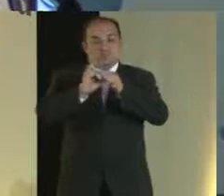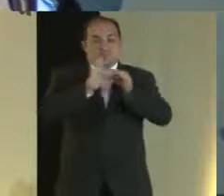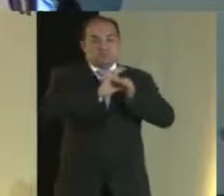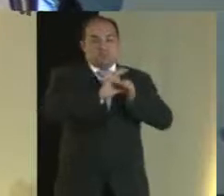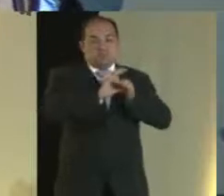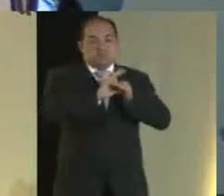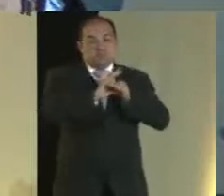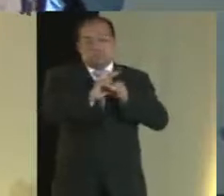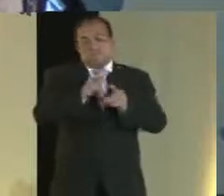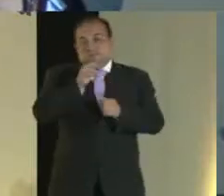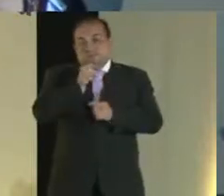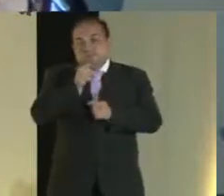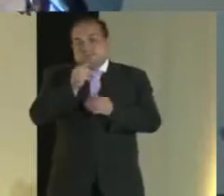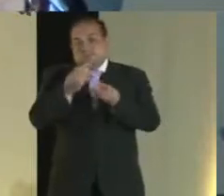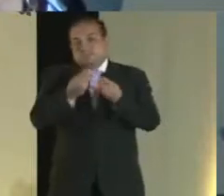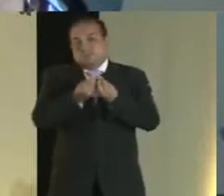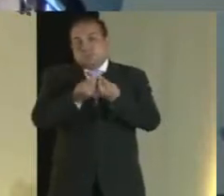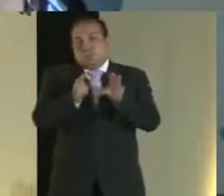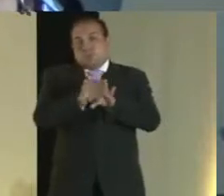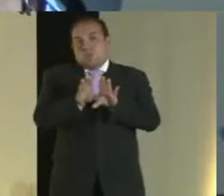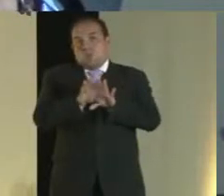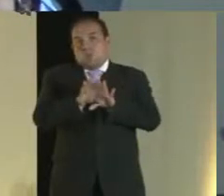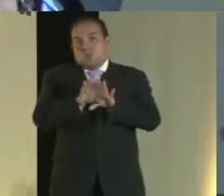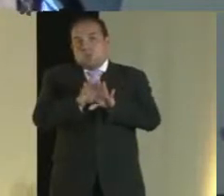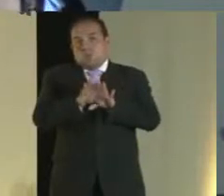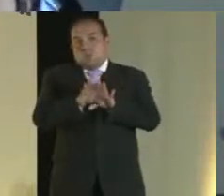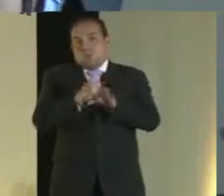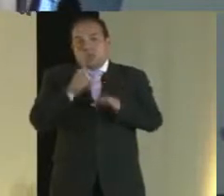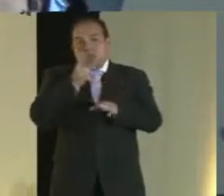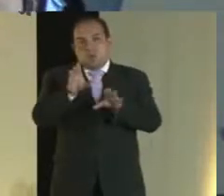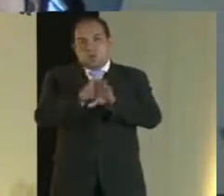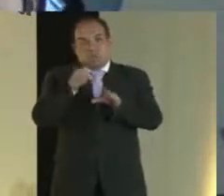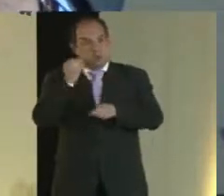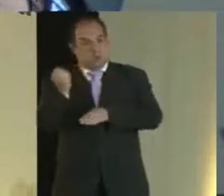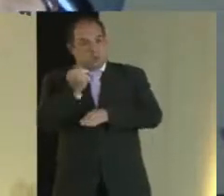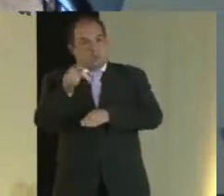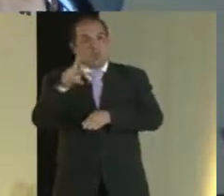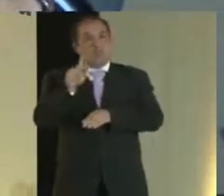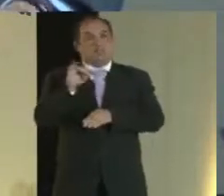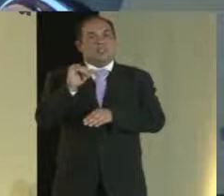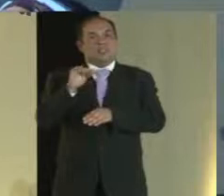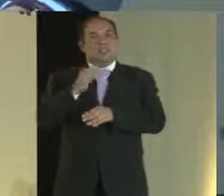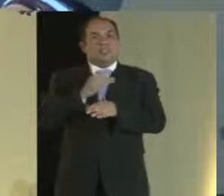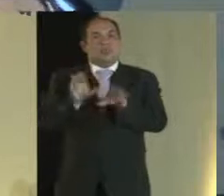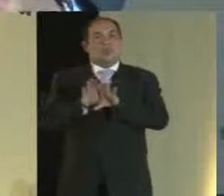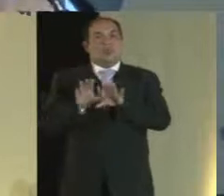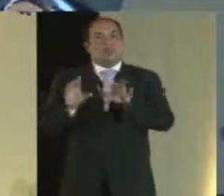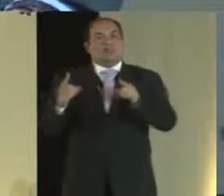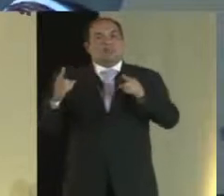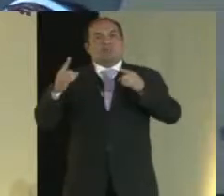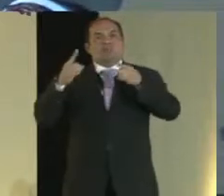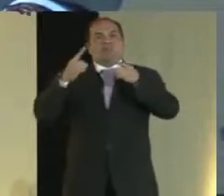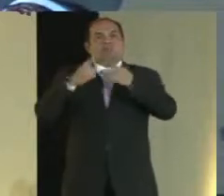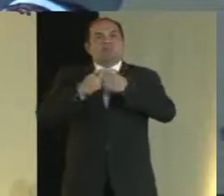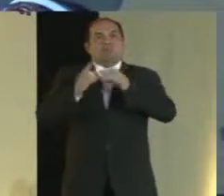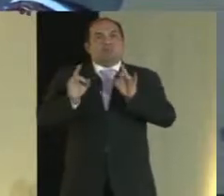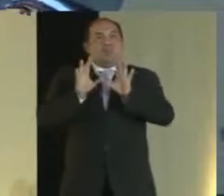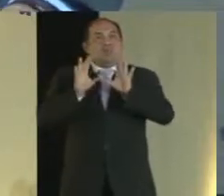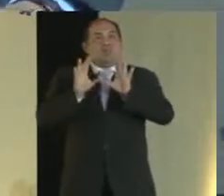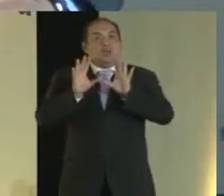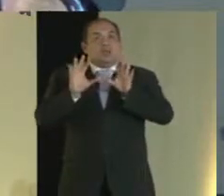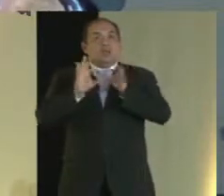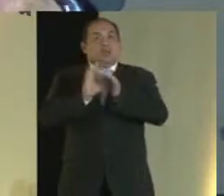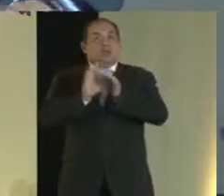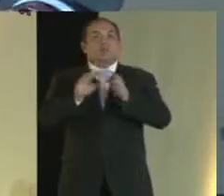manera, pues, no diría fortuita, pero sí coincidente, quizás nunca hubiera habido la